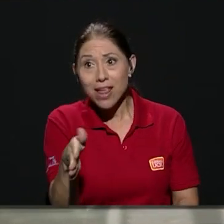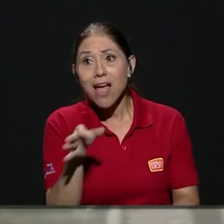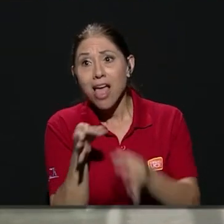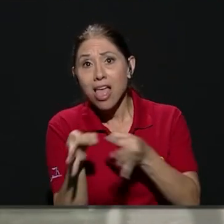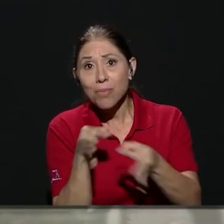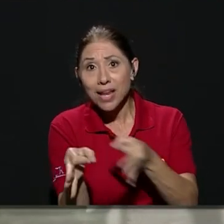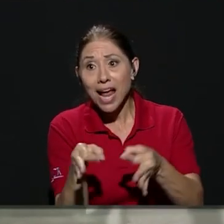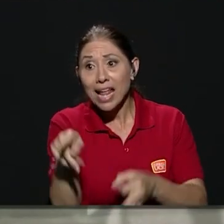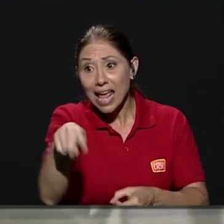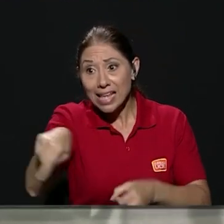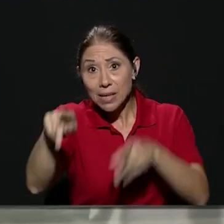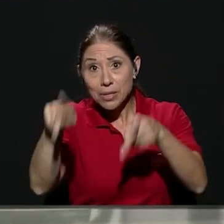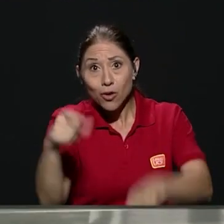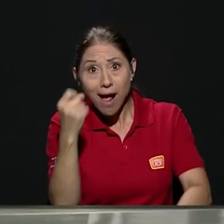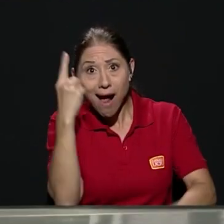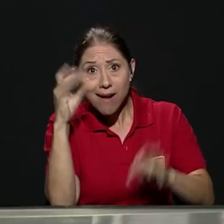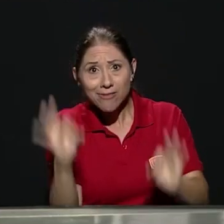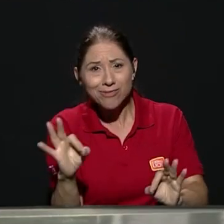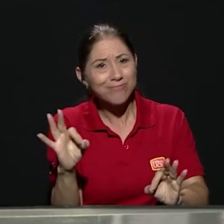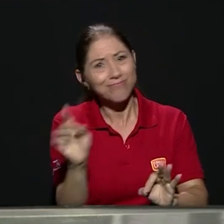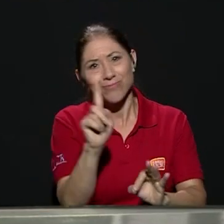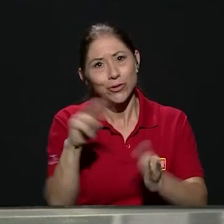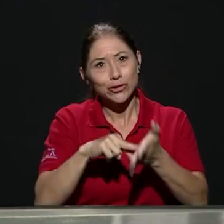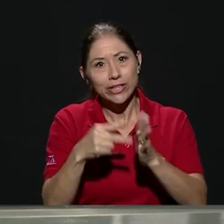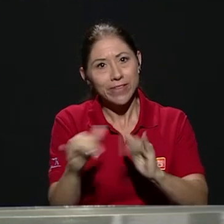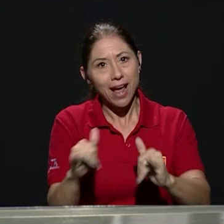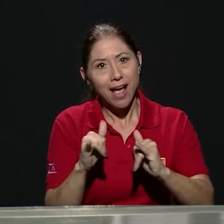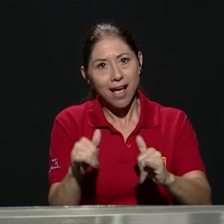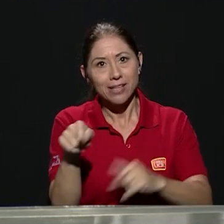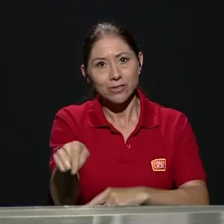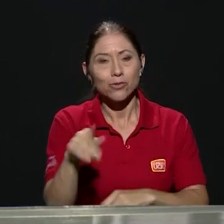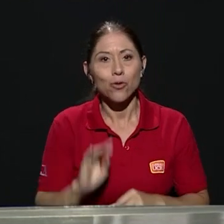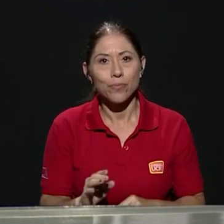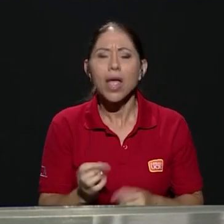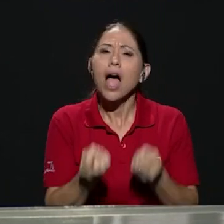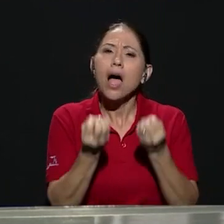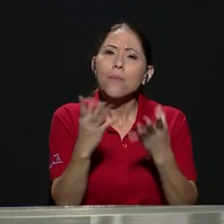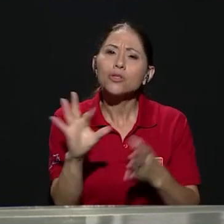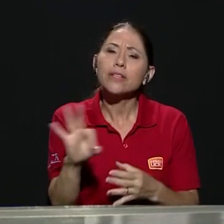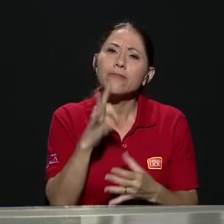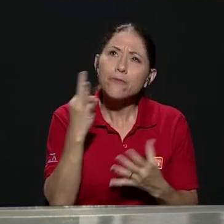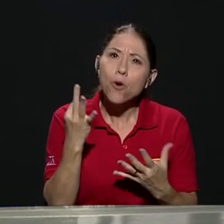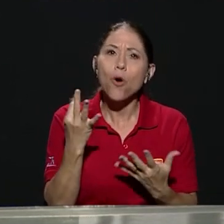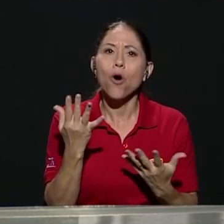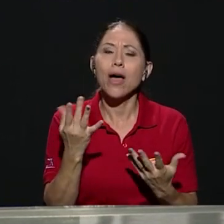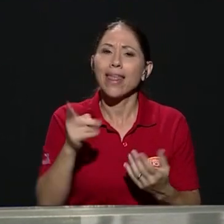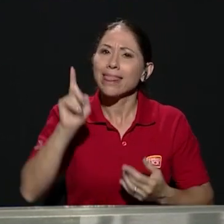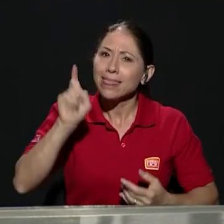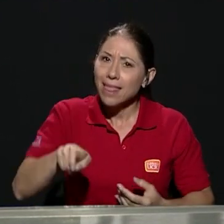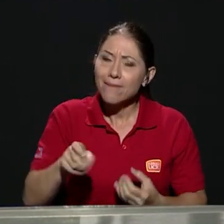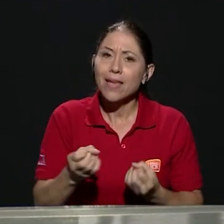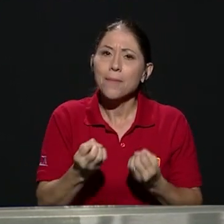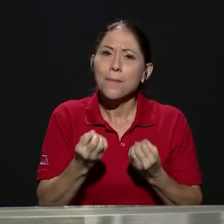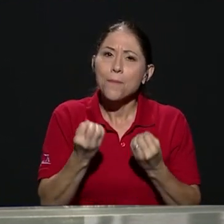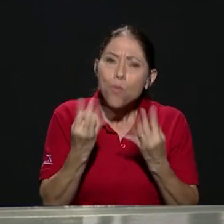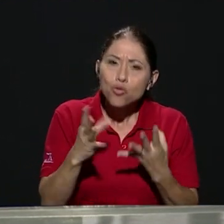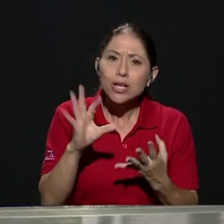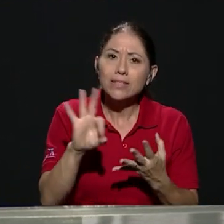estás explicando, lo que estás exponiendo. Hay muchas maneras, deberían haber muchas maneras